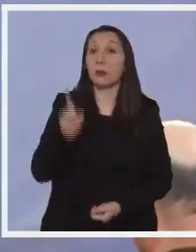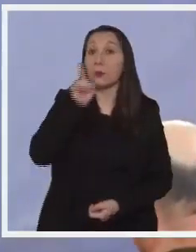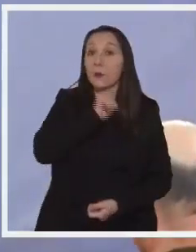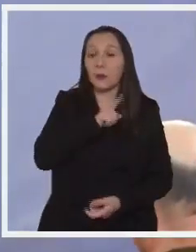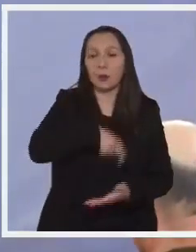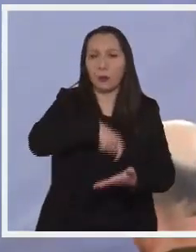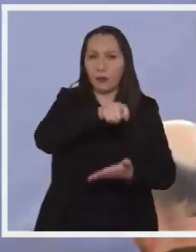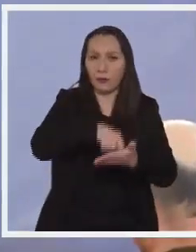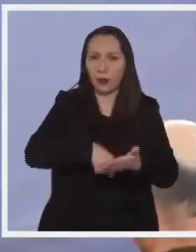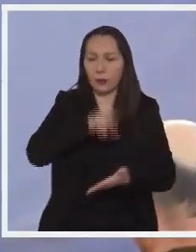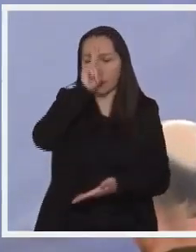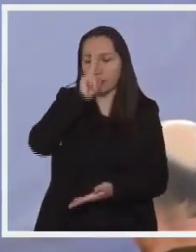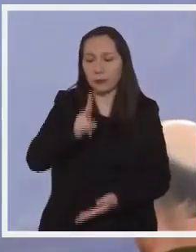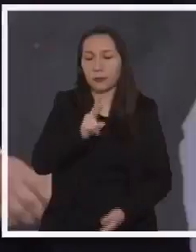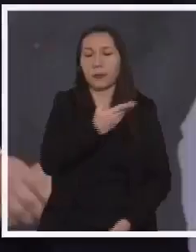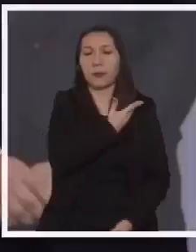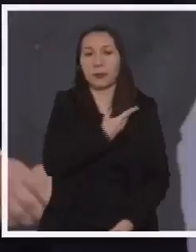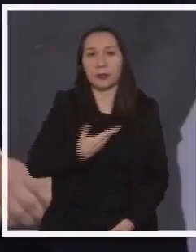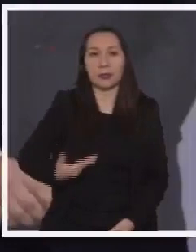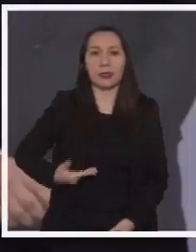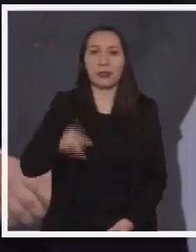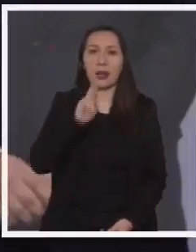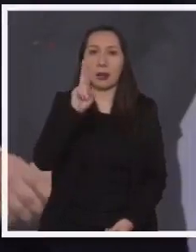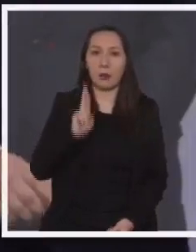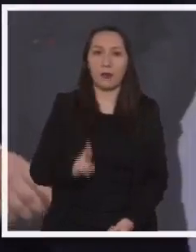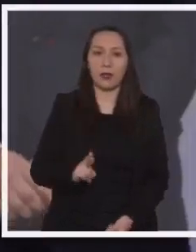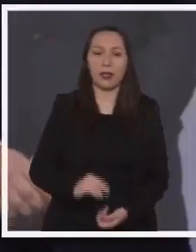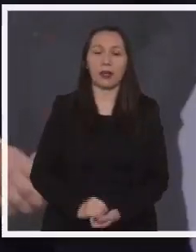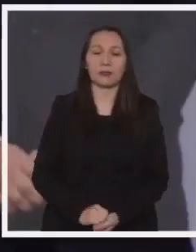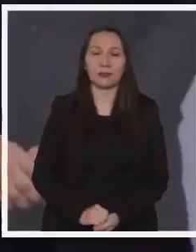Finalmente, firma su excelencia el presidente de la República.